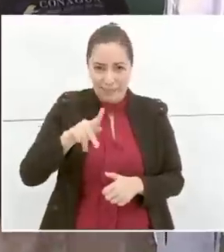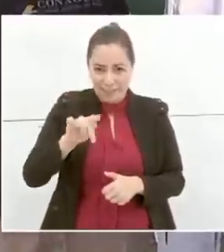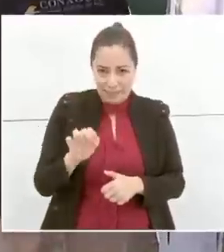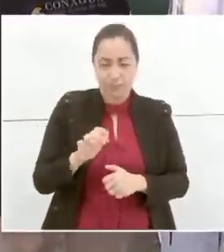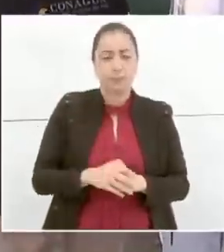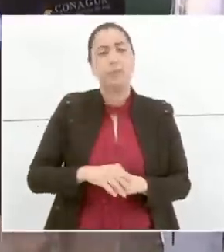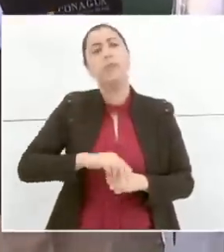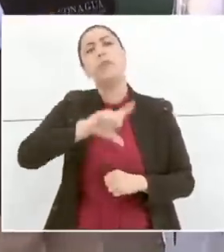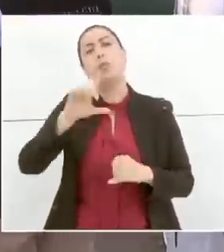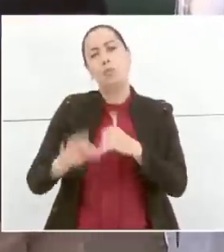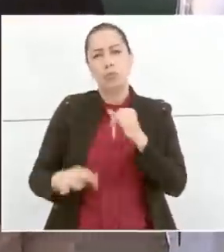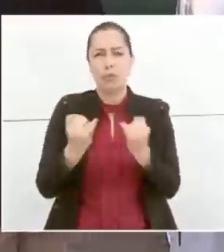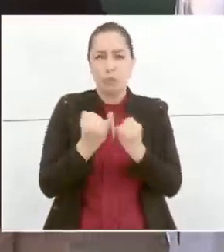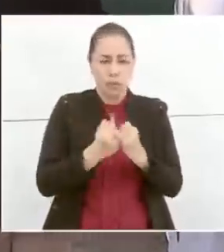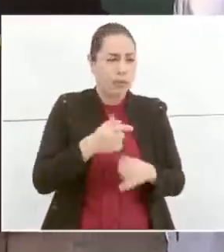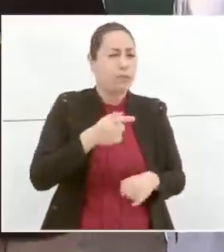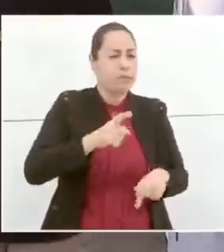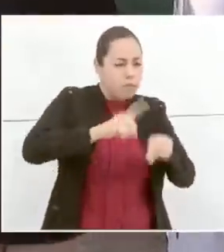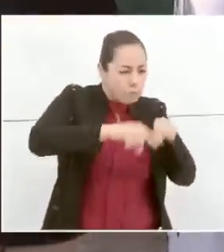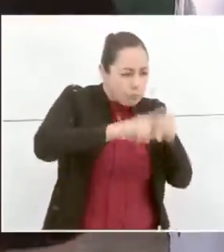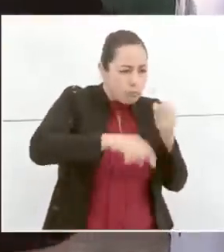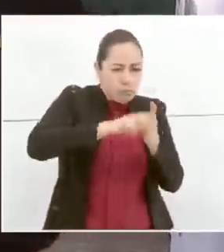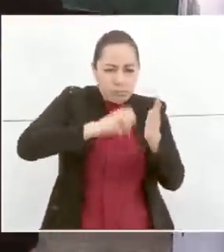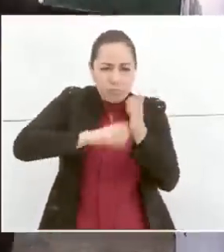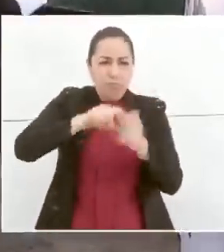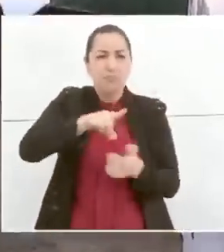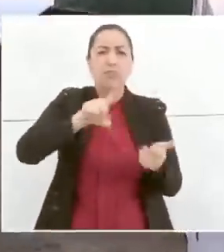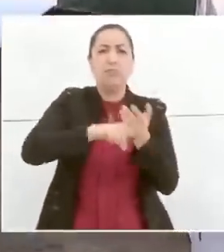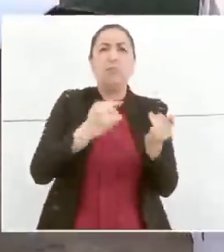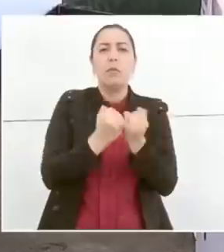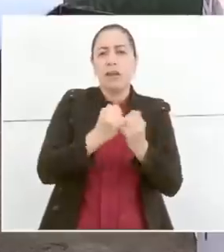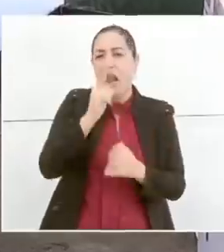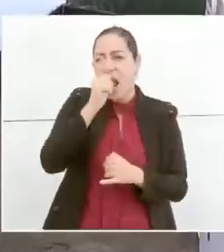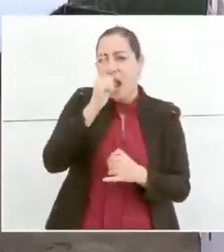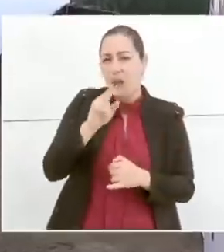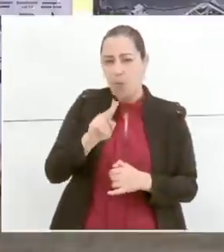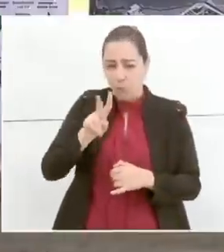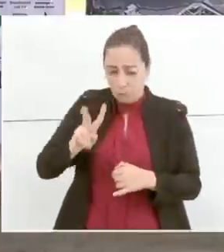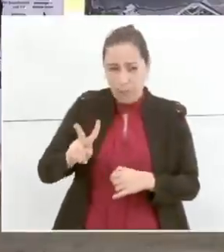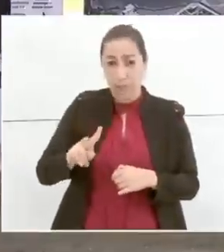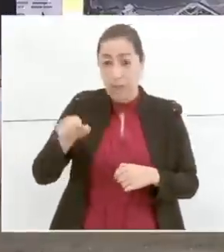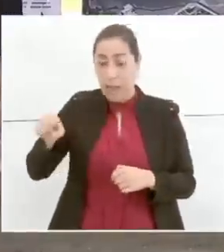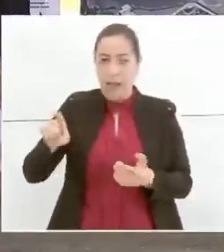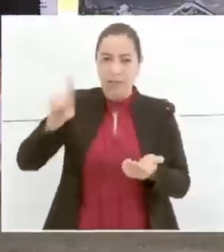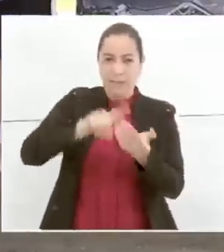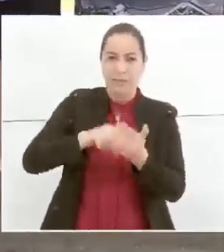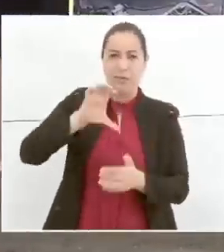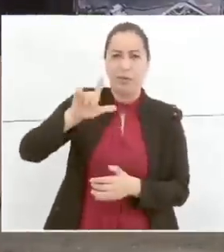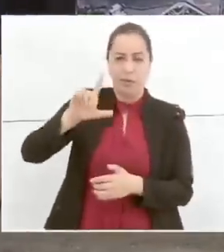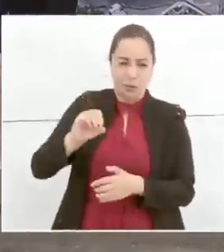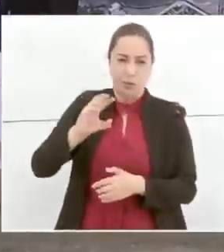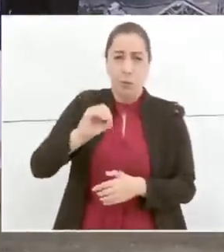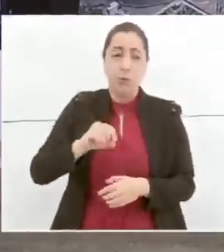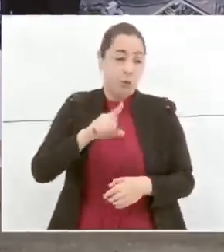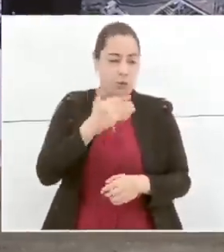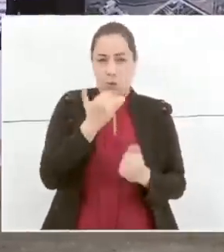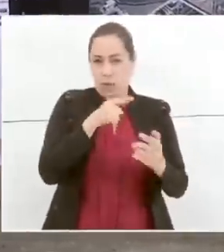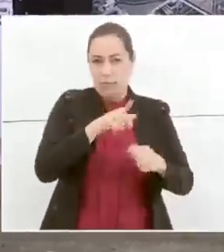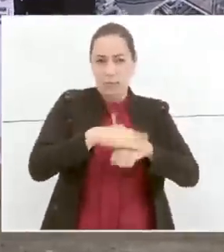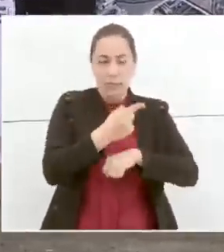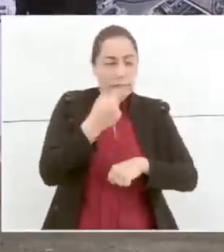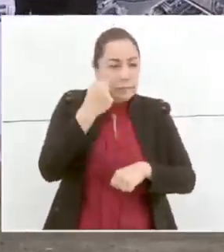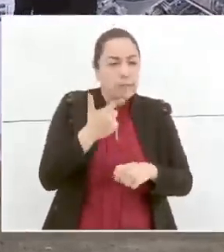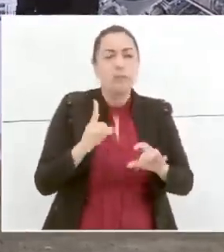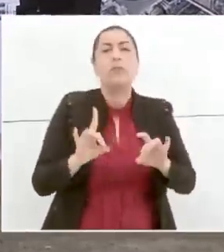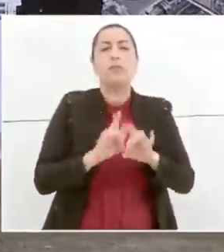de desinfección con luz ultravioleta, no con cloro, que es lo usual en las plantas, para evitarle hacerle daño a